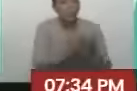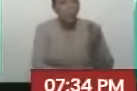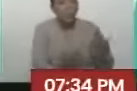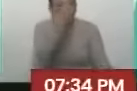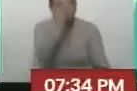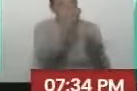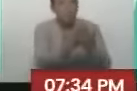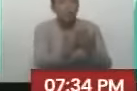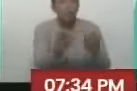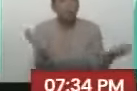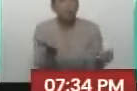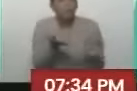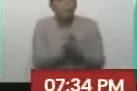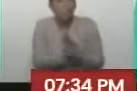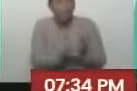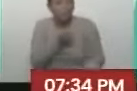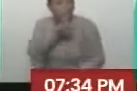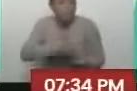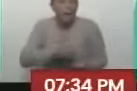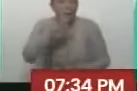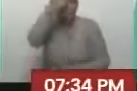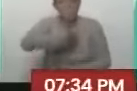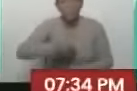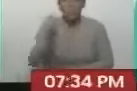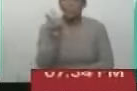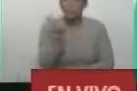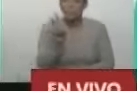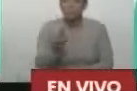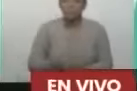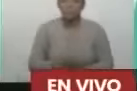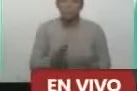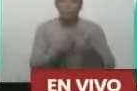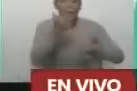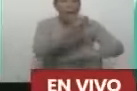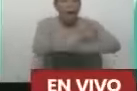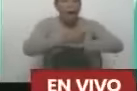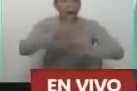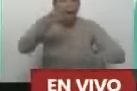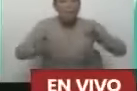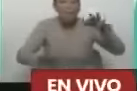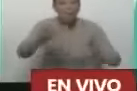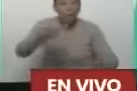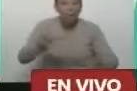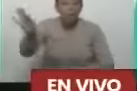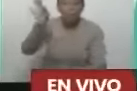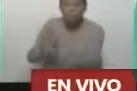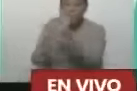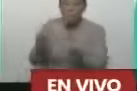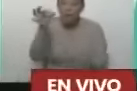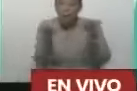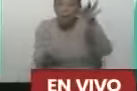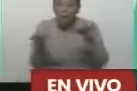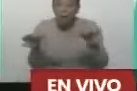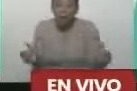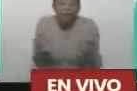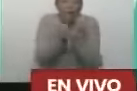la cara por Venezuela con los mejores especialistas Abogados del mundo del